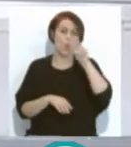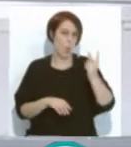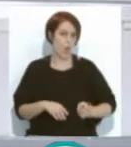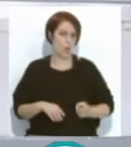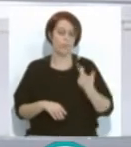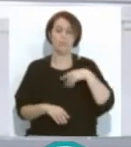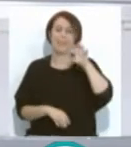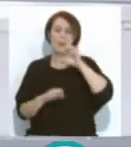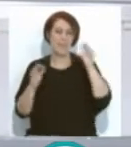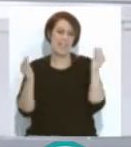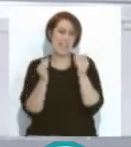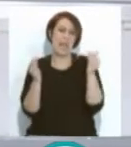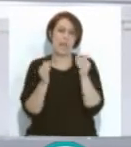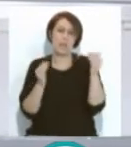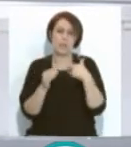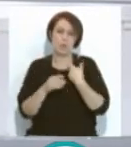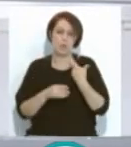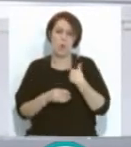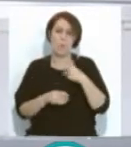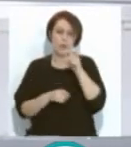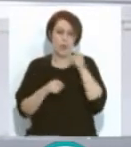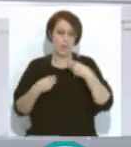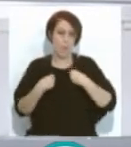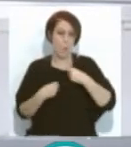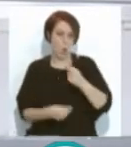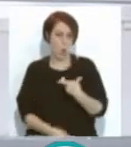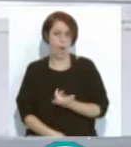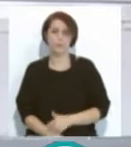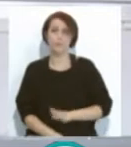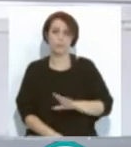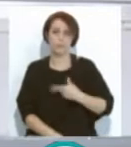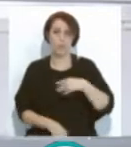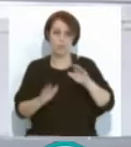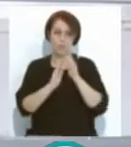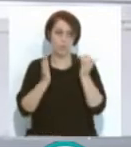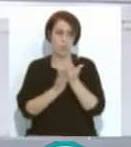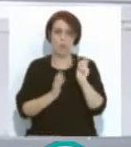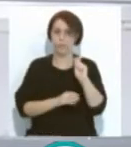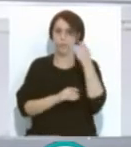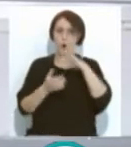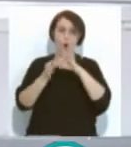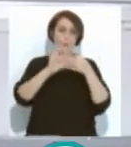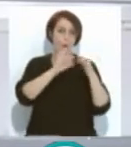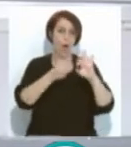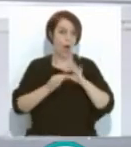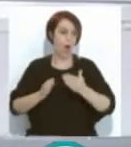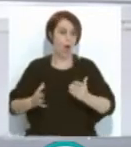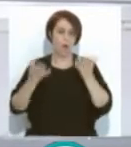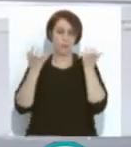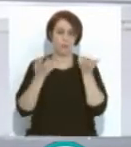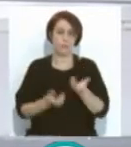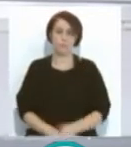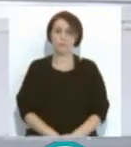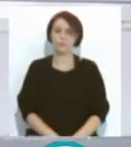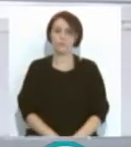país pequeño, con pocos millones de habitantes, pero sin embargo con ganando mundiales, ganando olimpiadas. Y